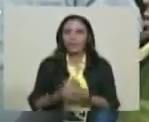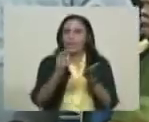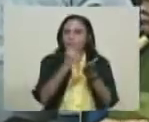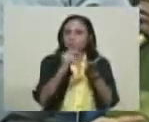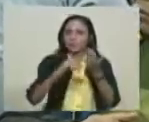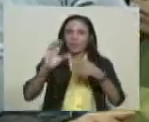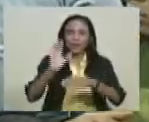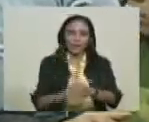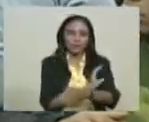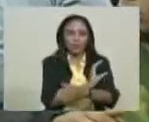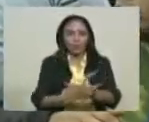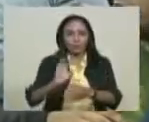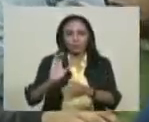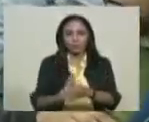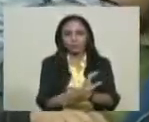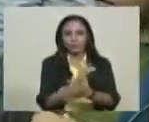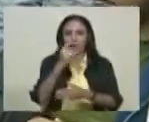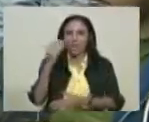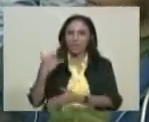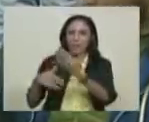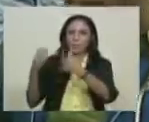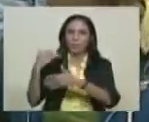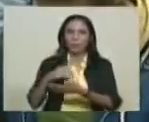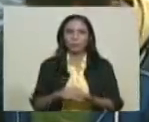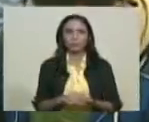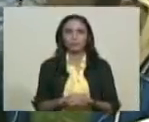escribimos hace